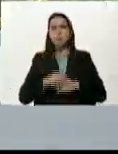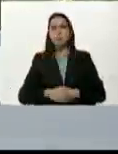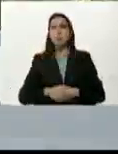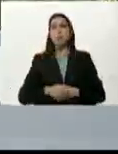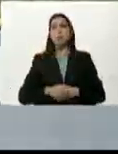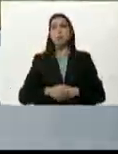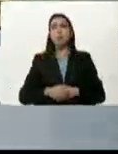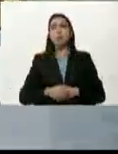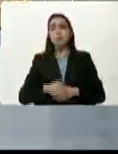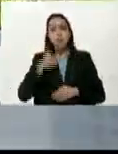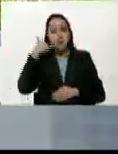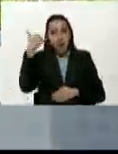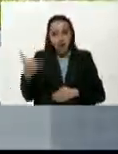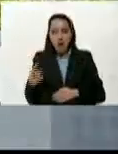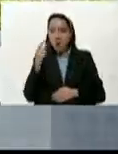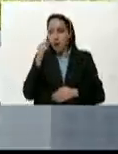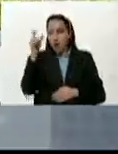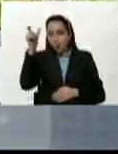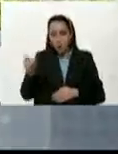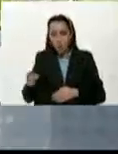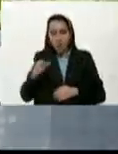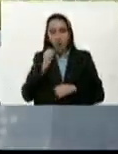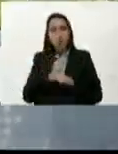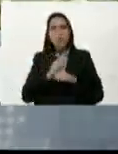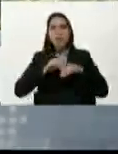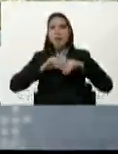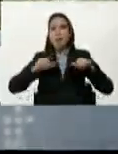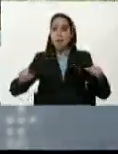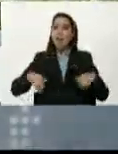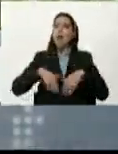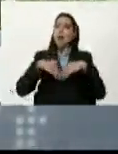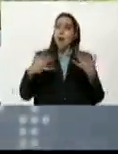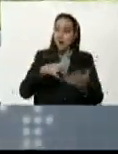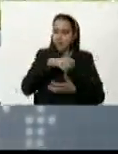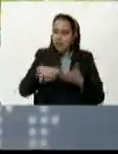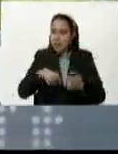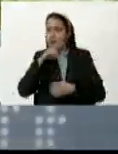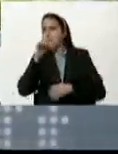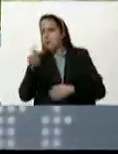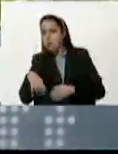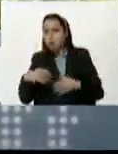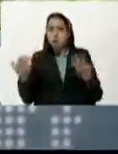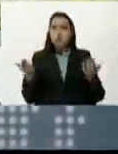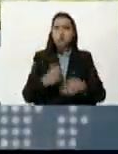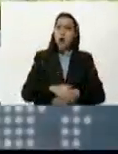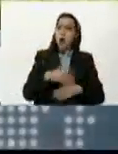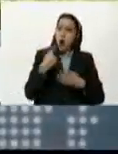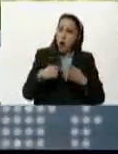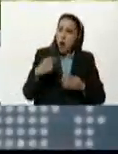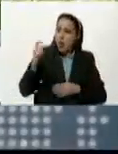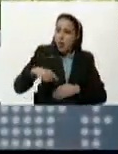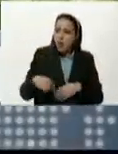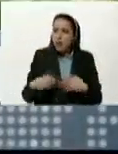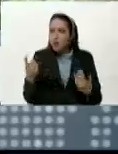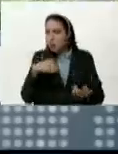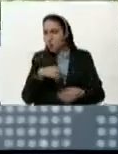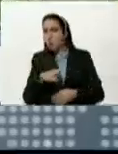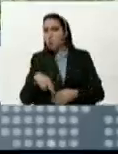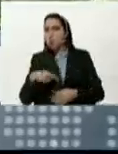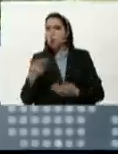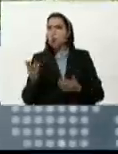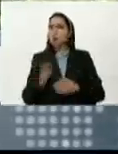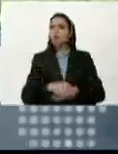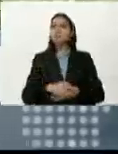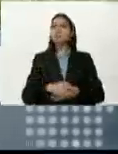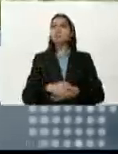carlos llámelo por teléfono ahora juan carlos cuál es el problema cuáles son los rubros y juan carlos y